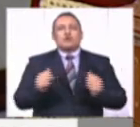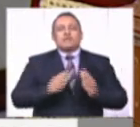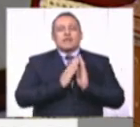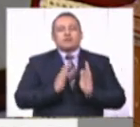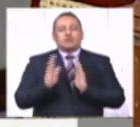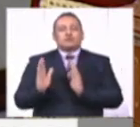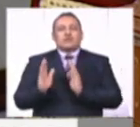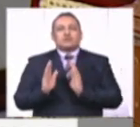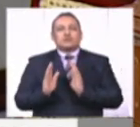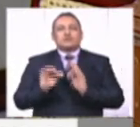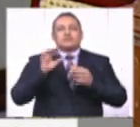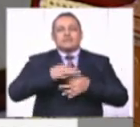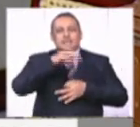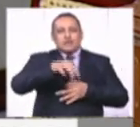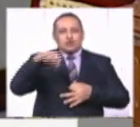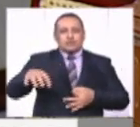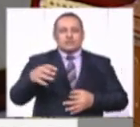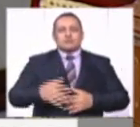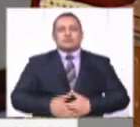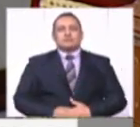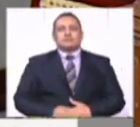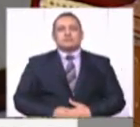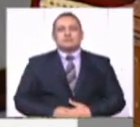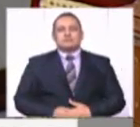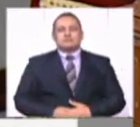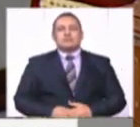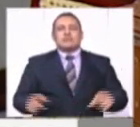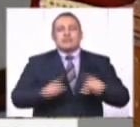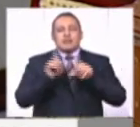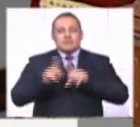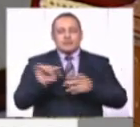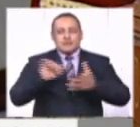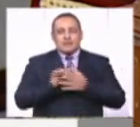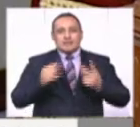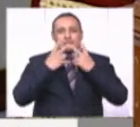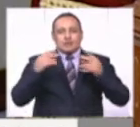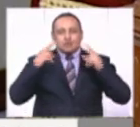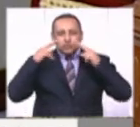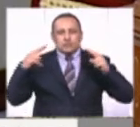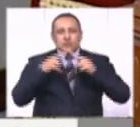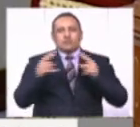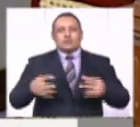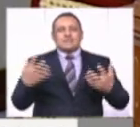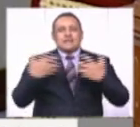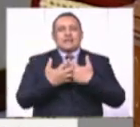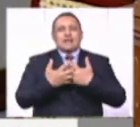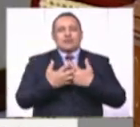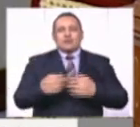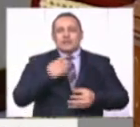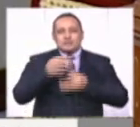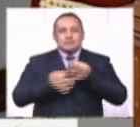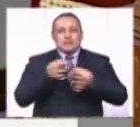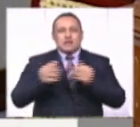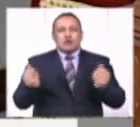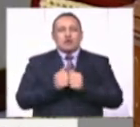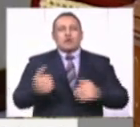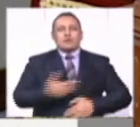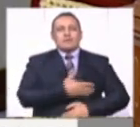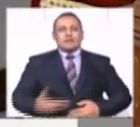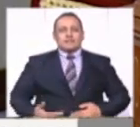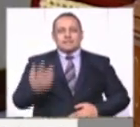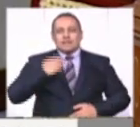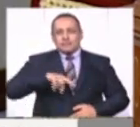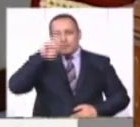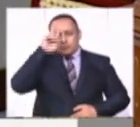proceso de desconcentración que los encuentros están integrados dice por el presidente de la